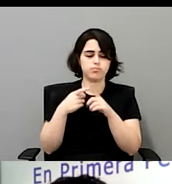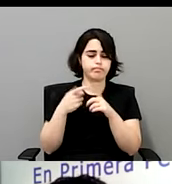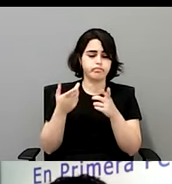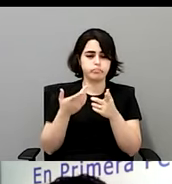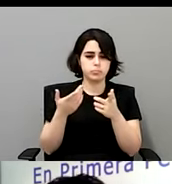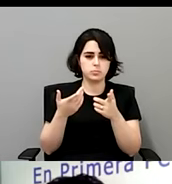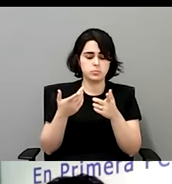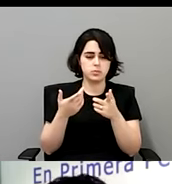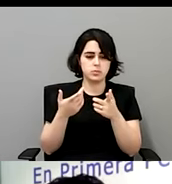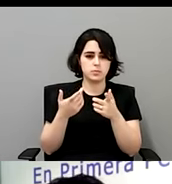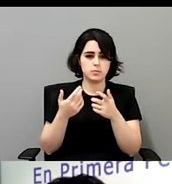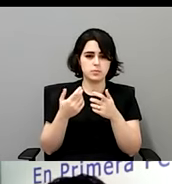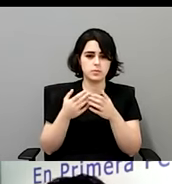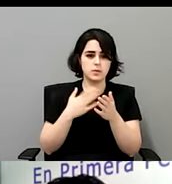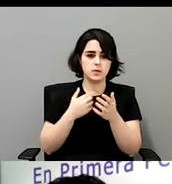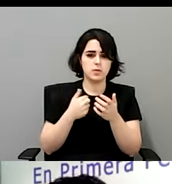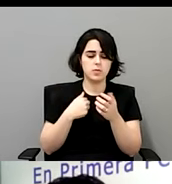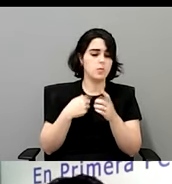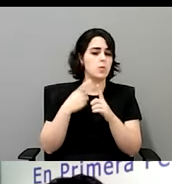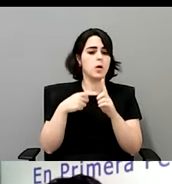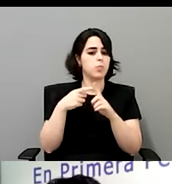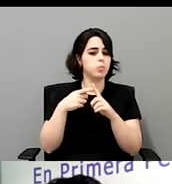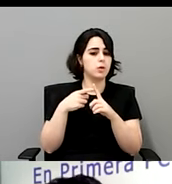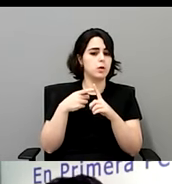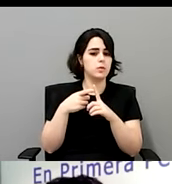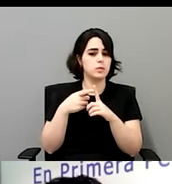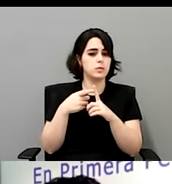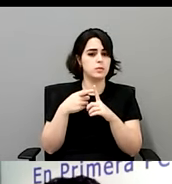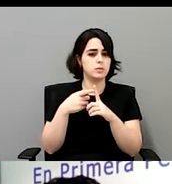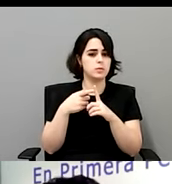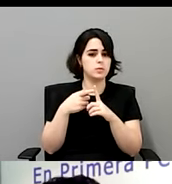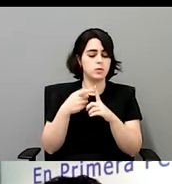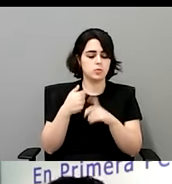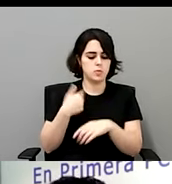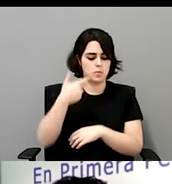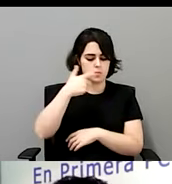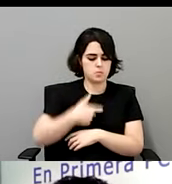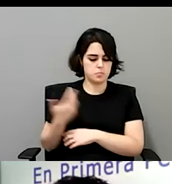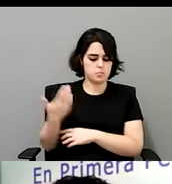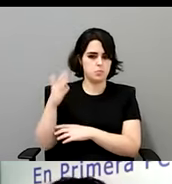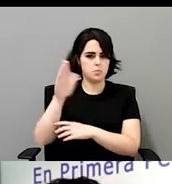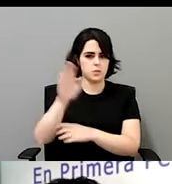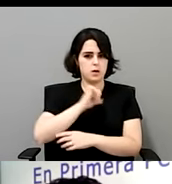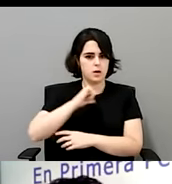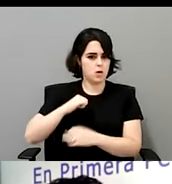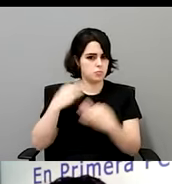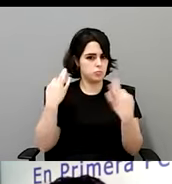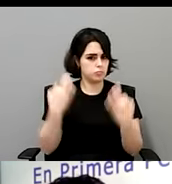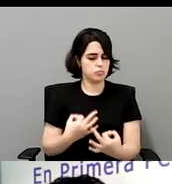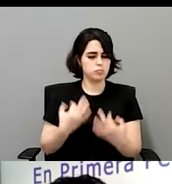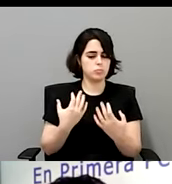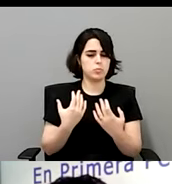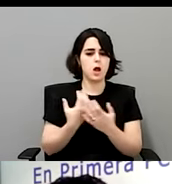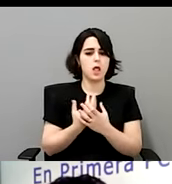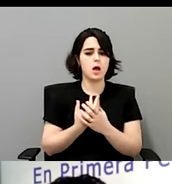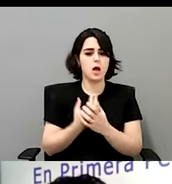para autorrepresentarme, tú sabes lo que a mí me gusta eso, bueno, pues a veces te